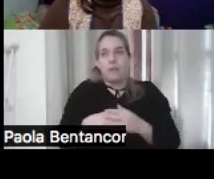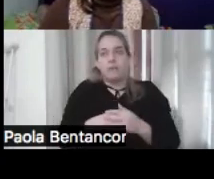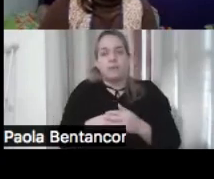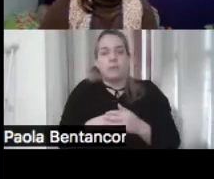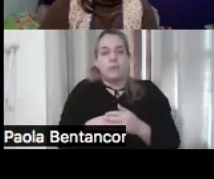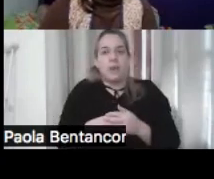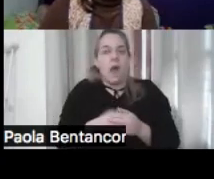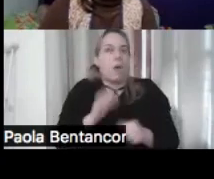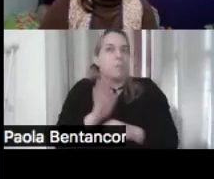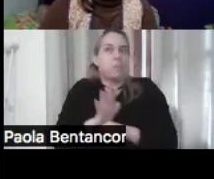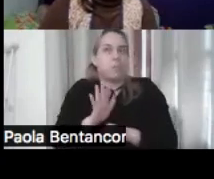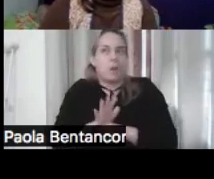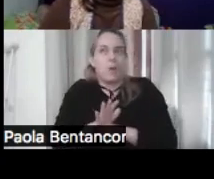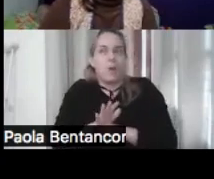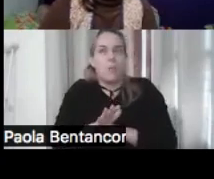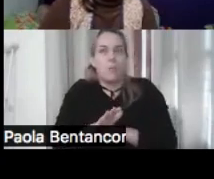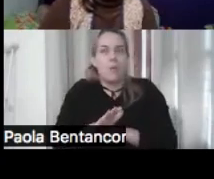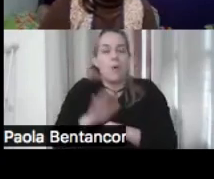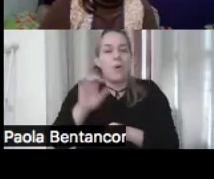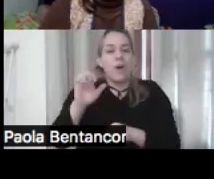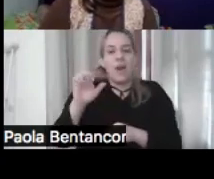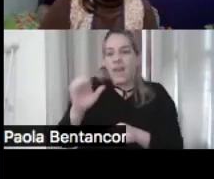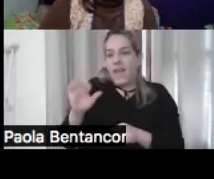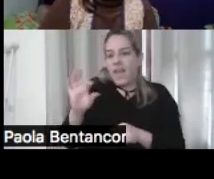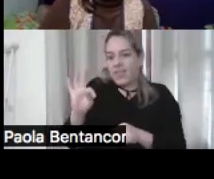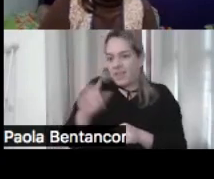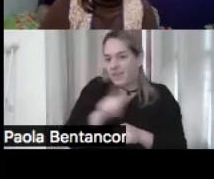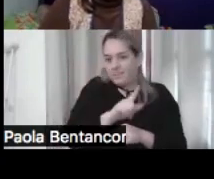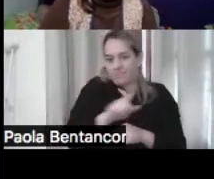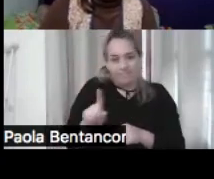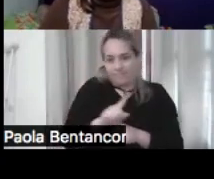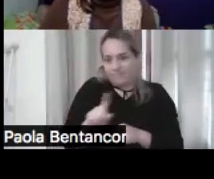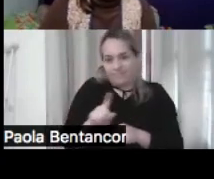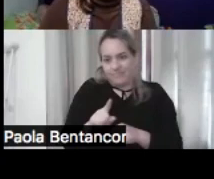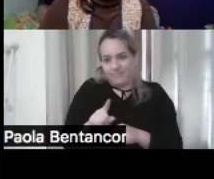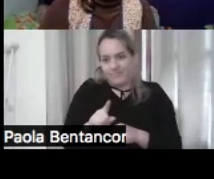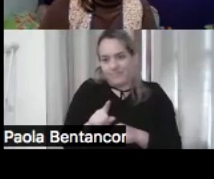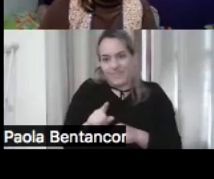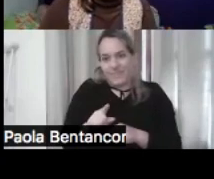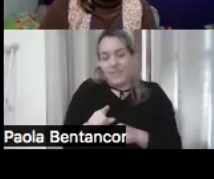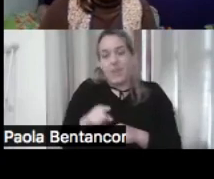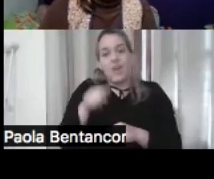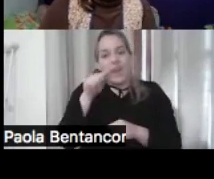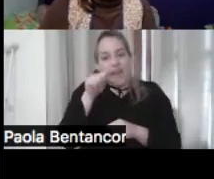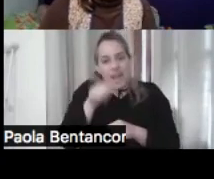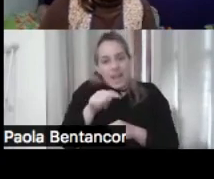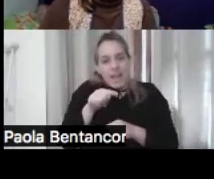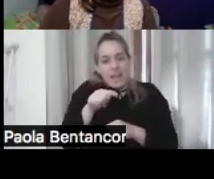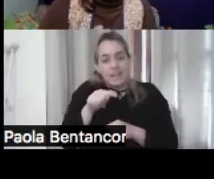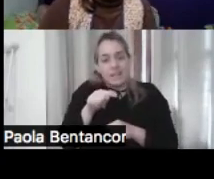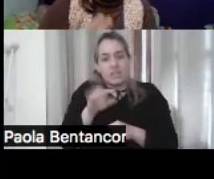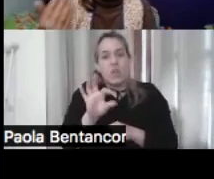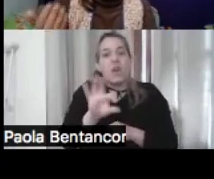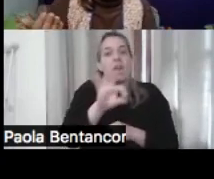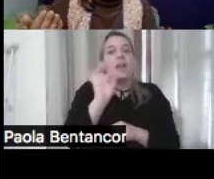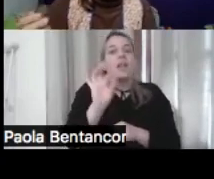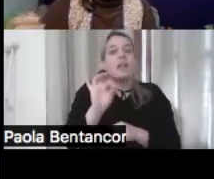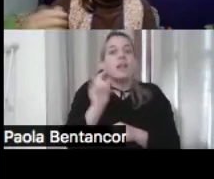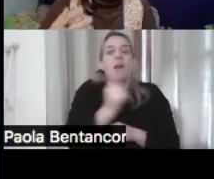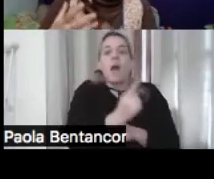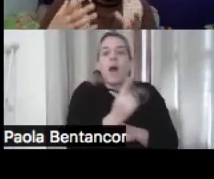equipo médico, en términos generales, la lactancia humana siempre es la forma de alimentación de elección con